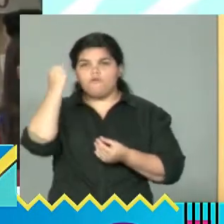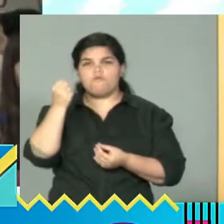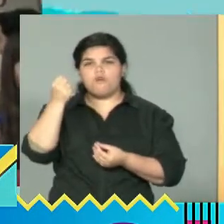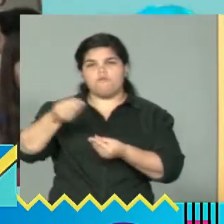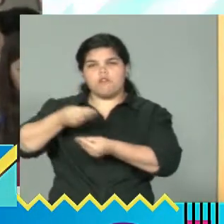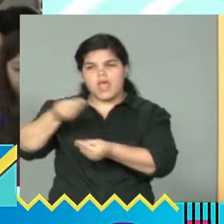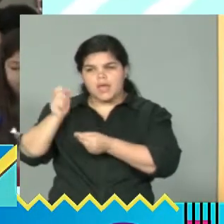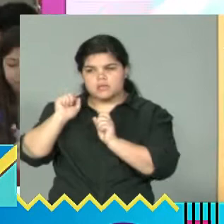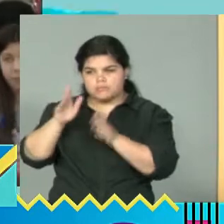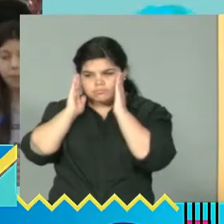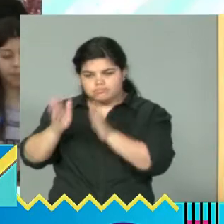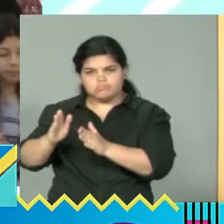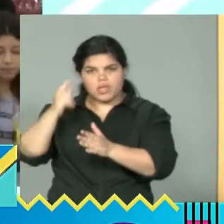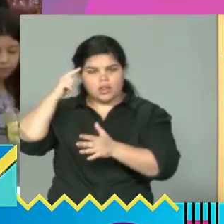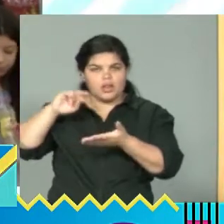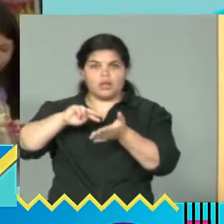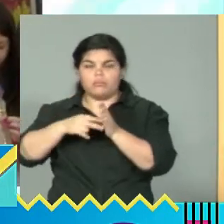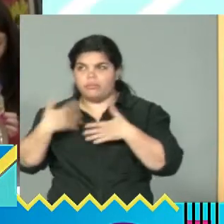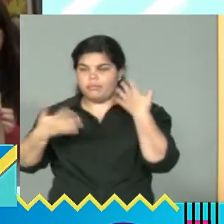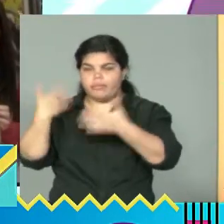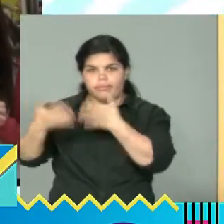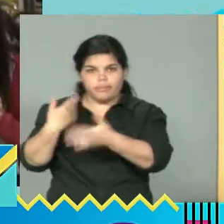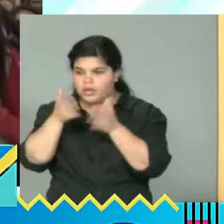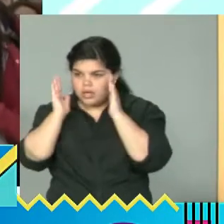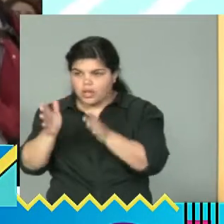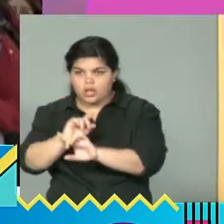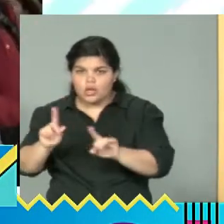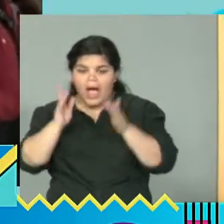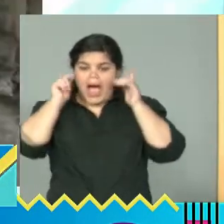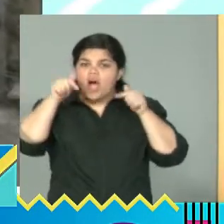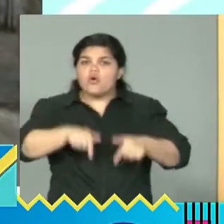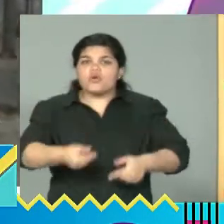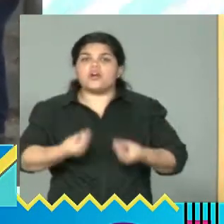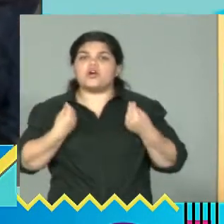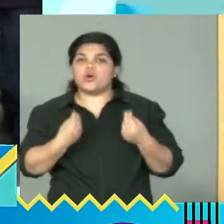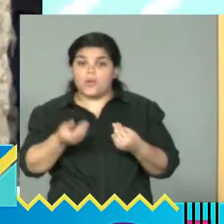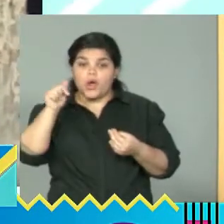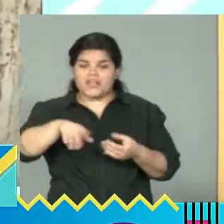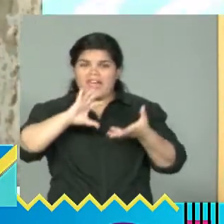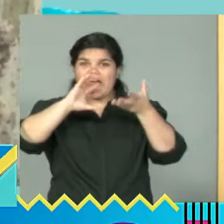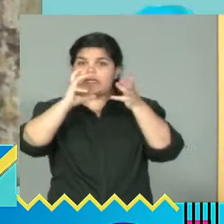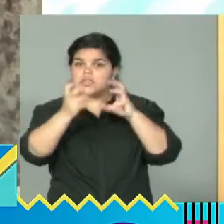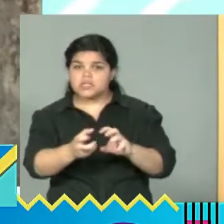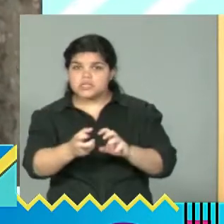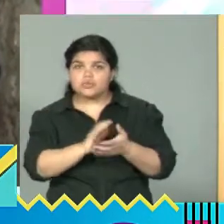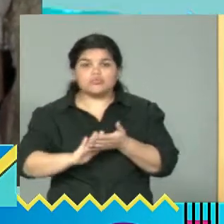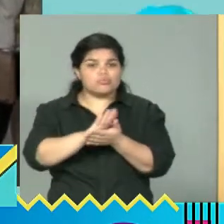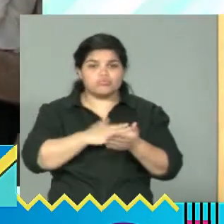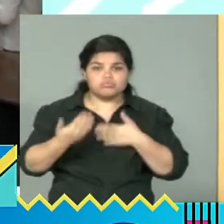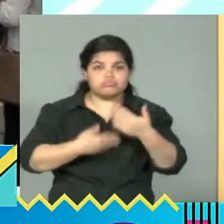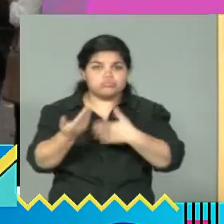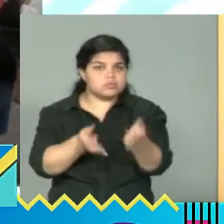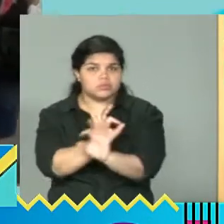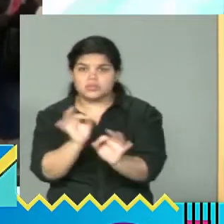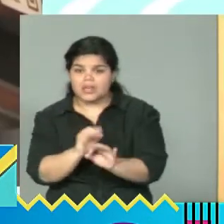está trayendo muchos dolores de cabeza, pero mientras no apuntemos ahí, esta crisis, esta coyuntura no se va a poder surfear, por lo menos